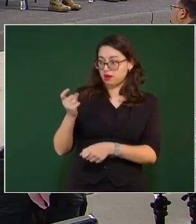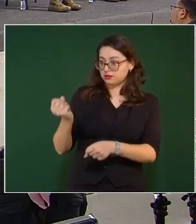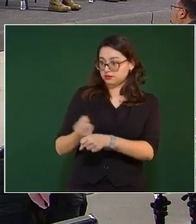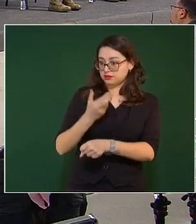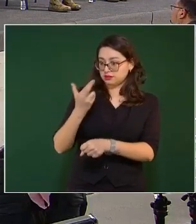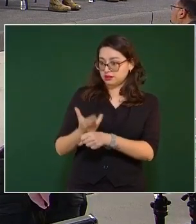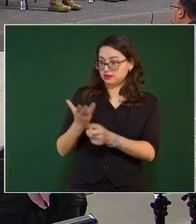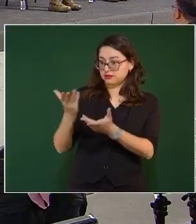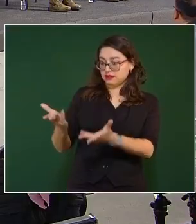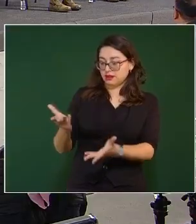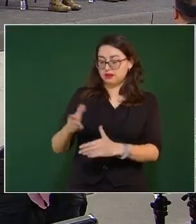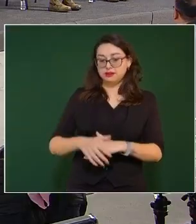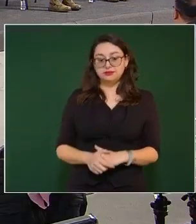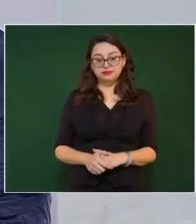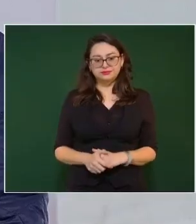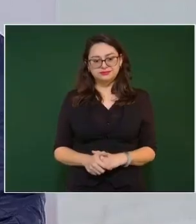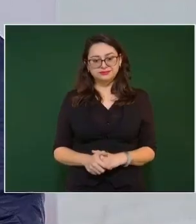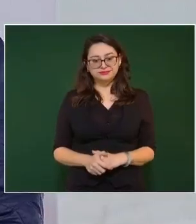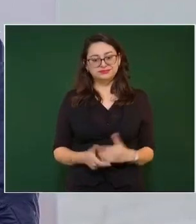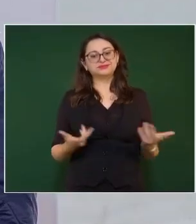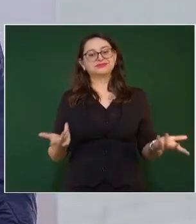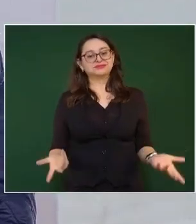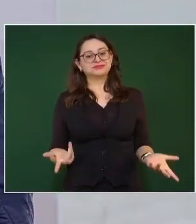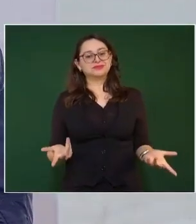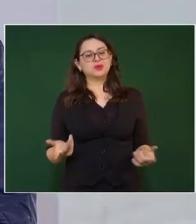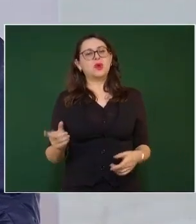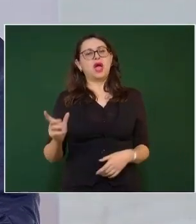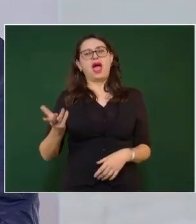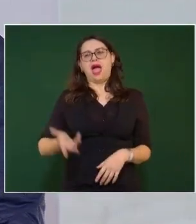que a estas horas de la madrugada